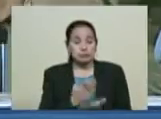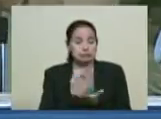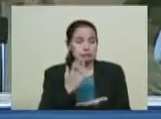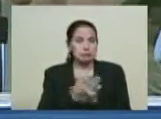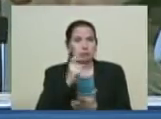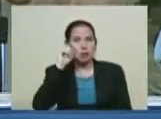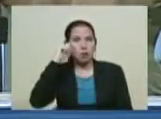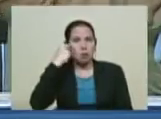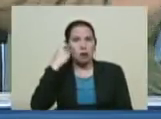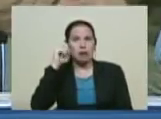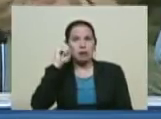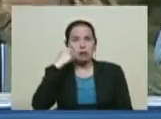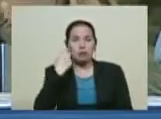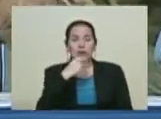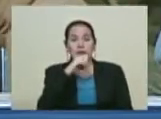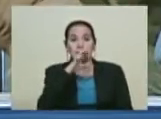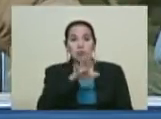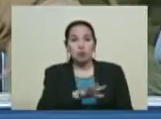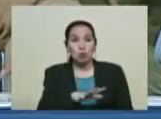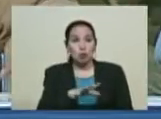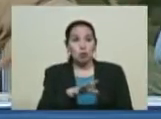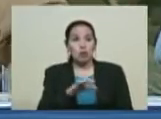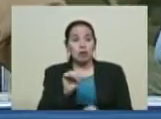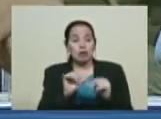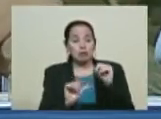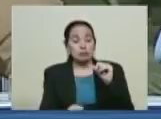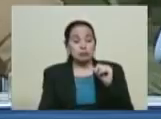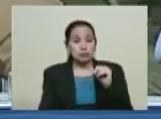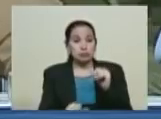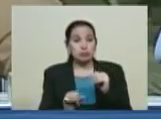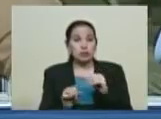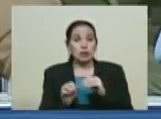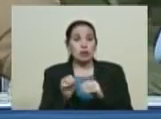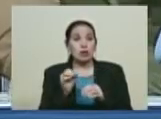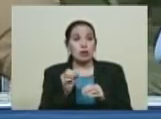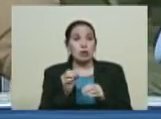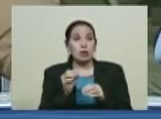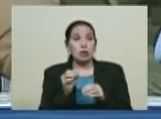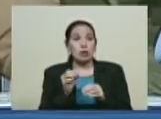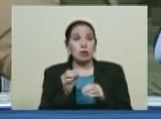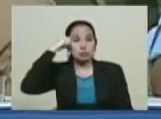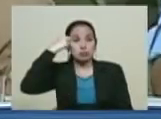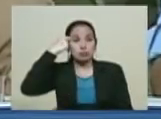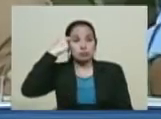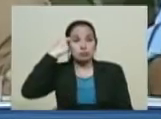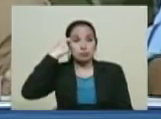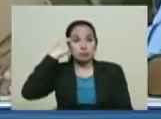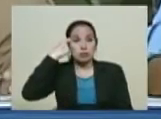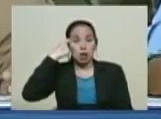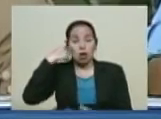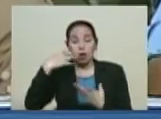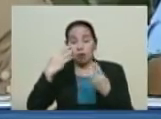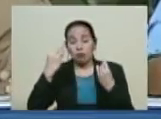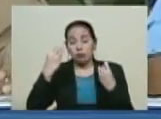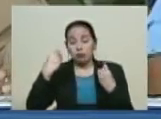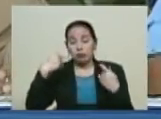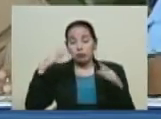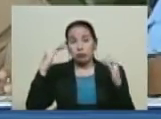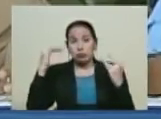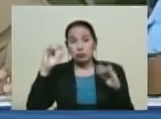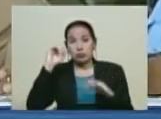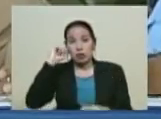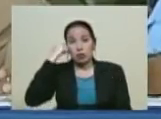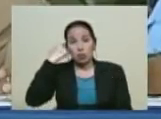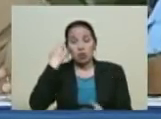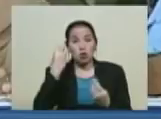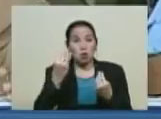De la historia larga, de la historia de la Nueva Esparta, de la historia de... Trae tantos recuerdos de cómo